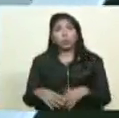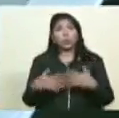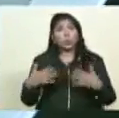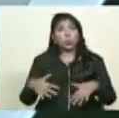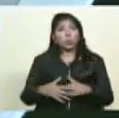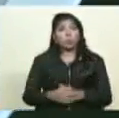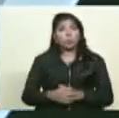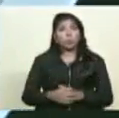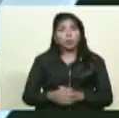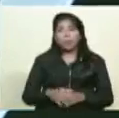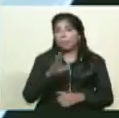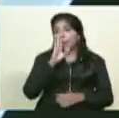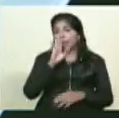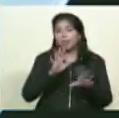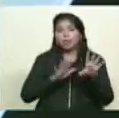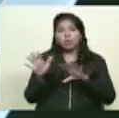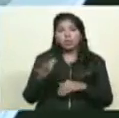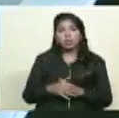Barinas, 15.